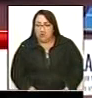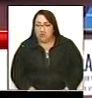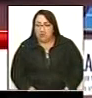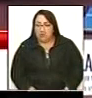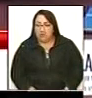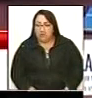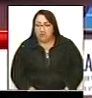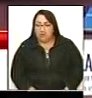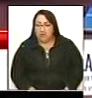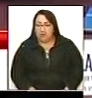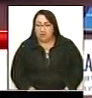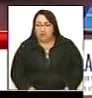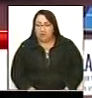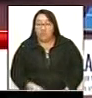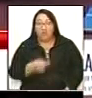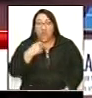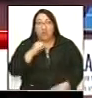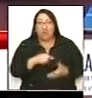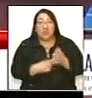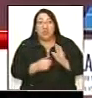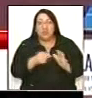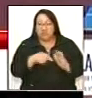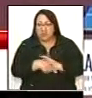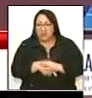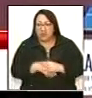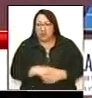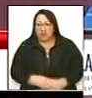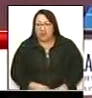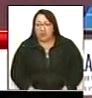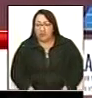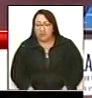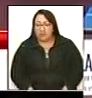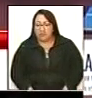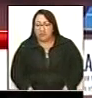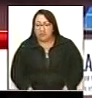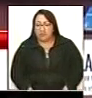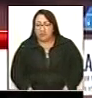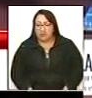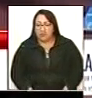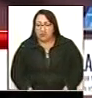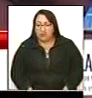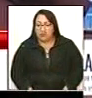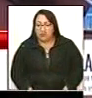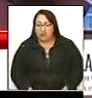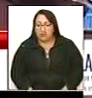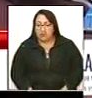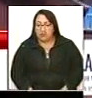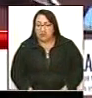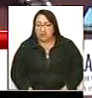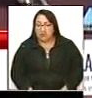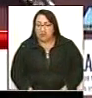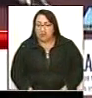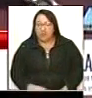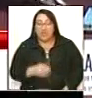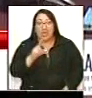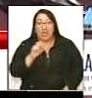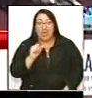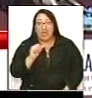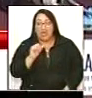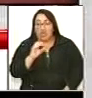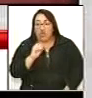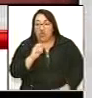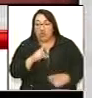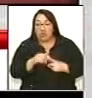están asesinadas acá en Lima, en el Perú, en los últimos 4 o 5 años. La chica esta, Arlette Contreras, con el muchacho